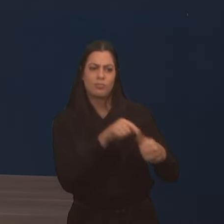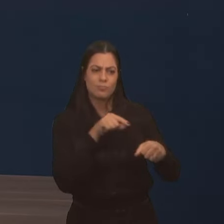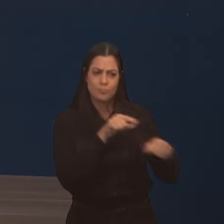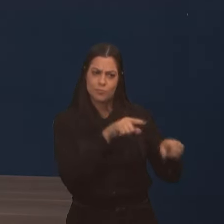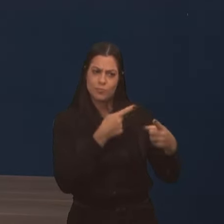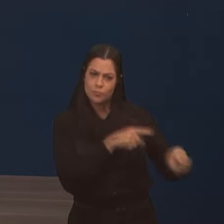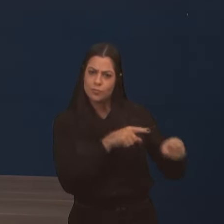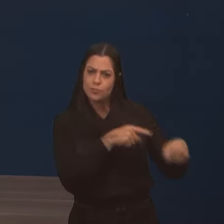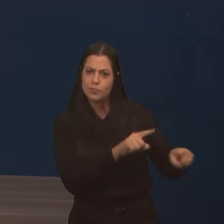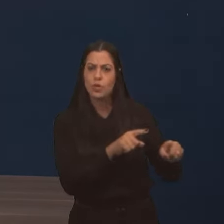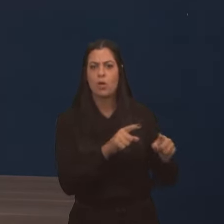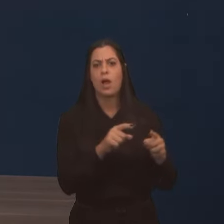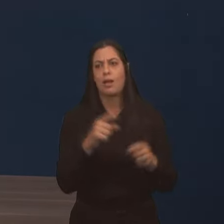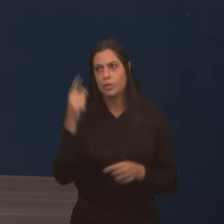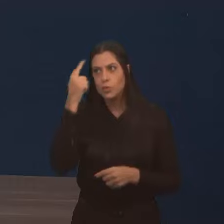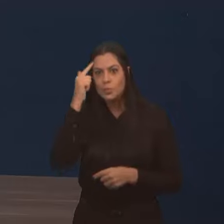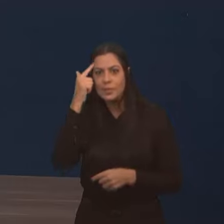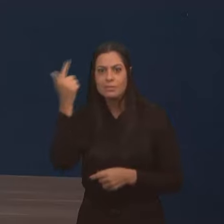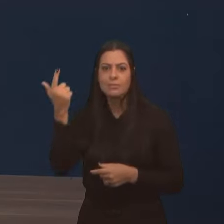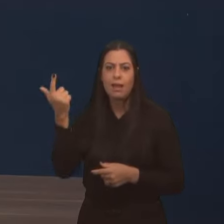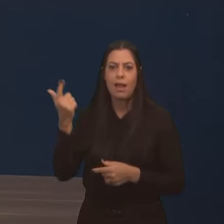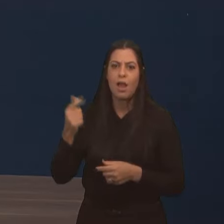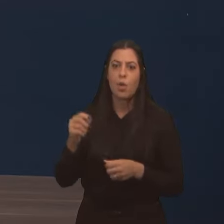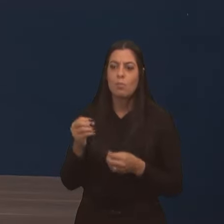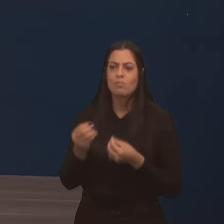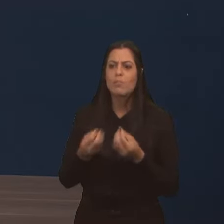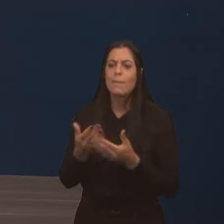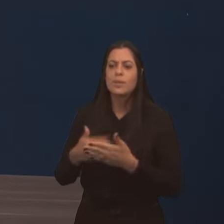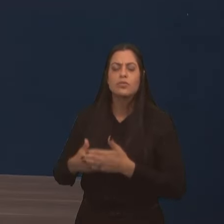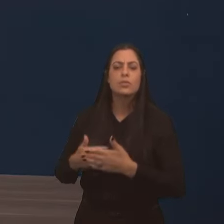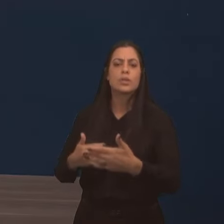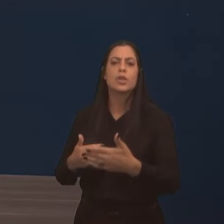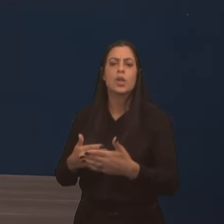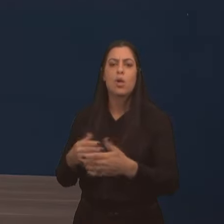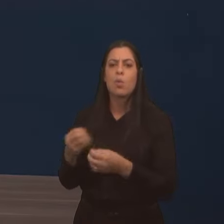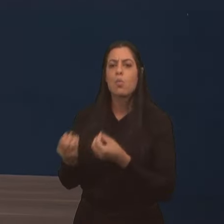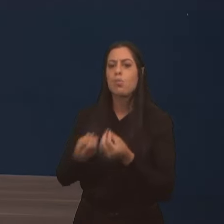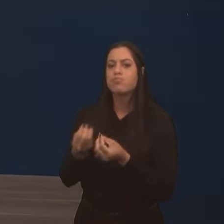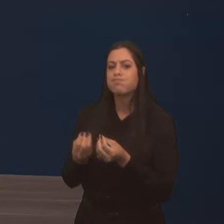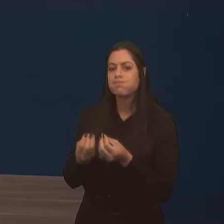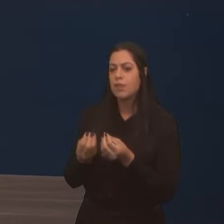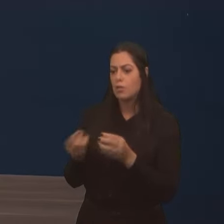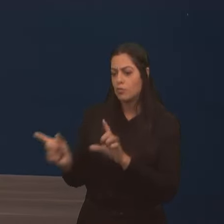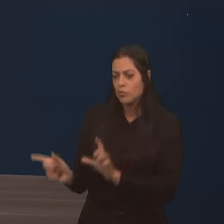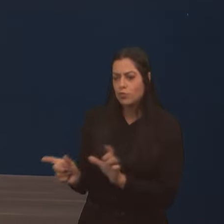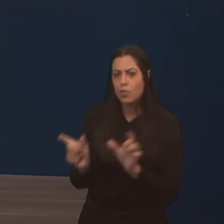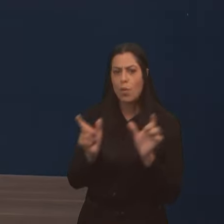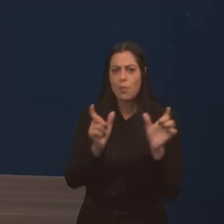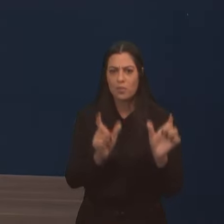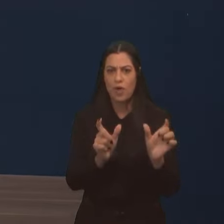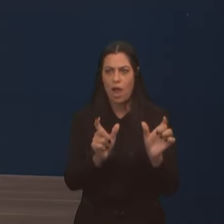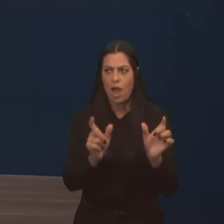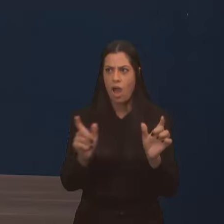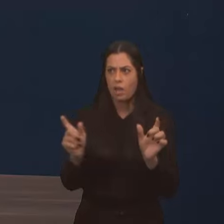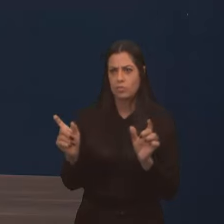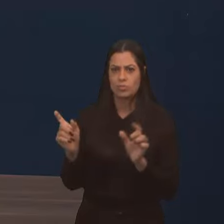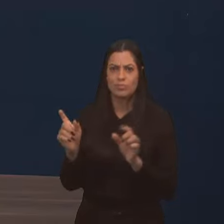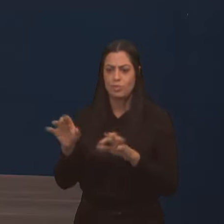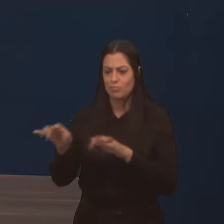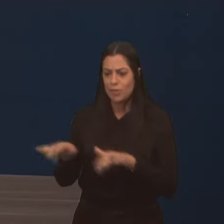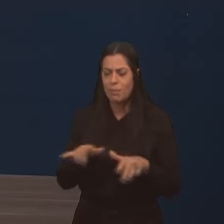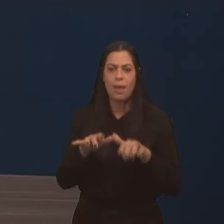una provocación a ese nuestro pensamiento. Entonces, parece que ese momento táctico,